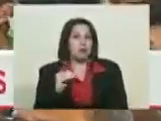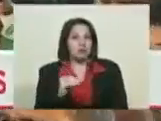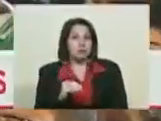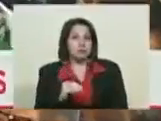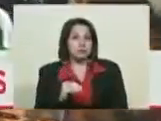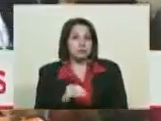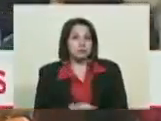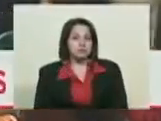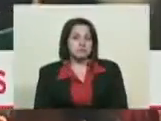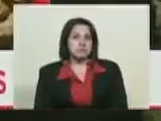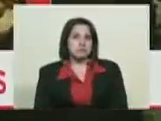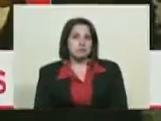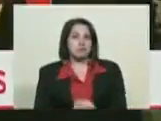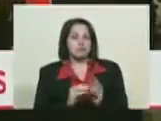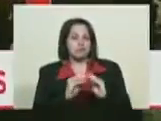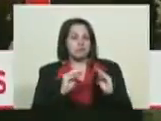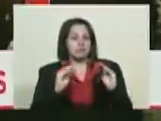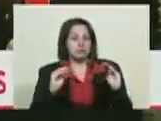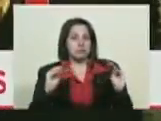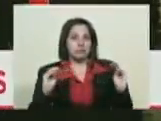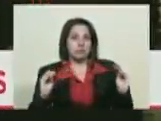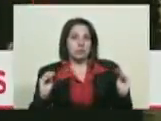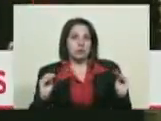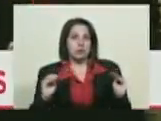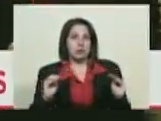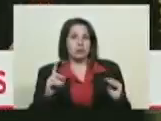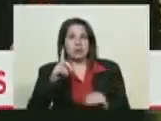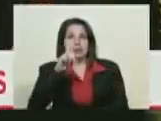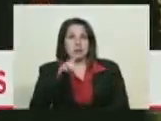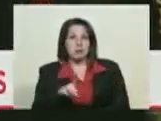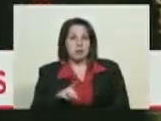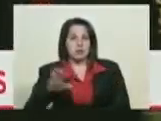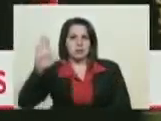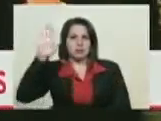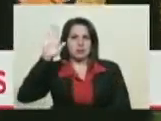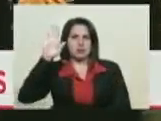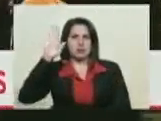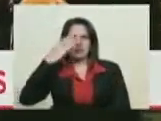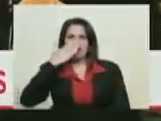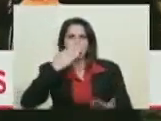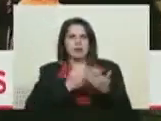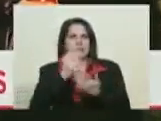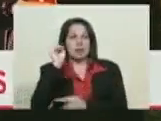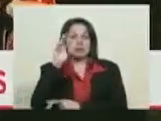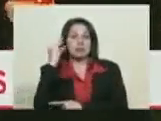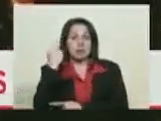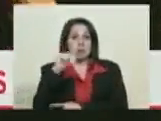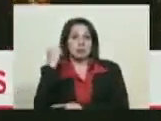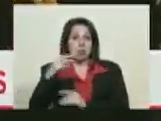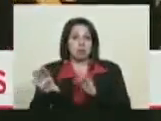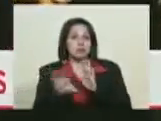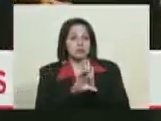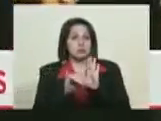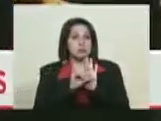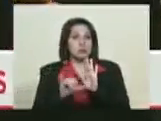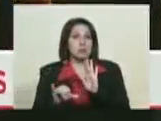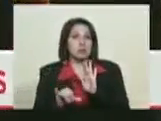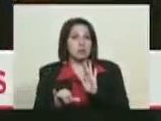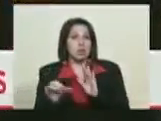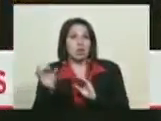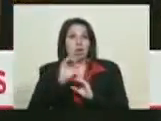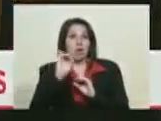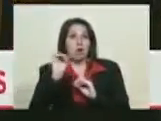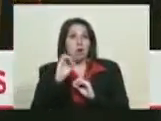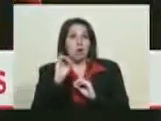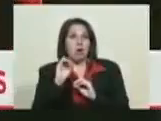Pero además quiero anunciar que una vez que se juramenten ante la Asamblea Nacional Constituyente o por intermedio